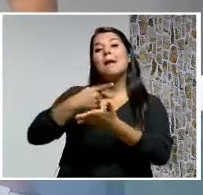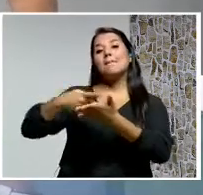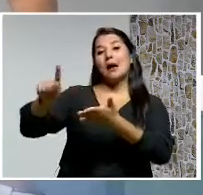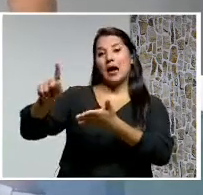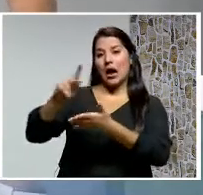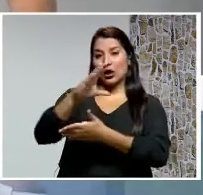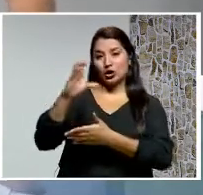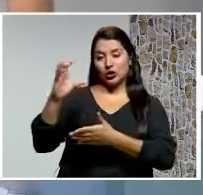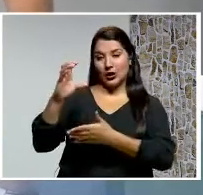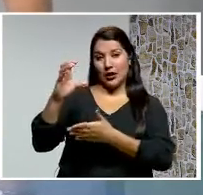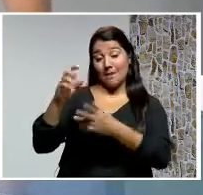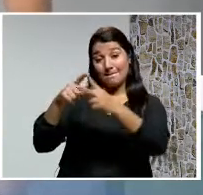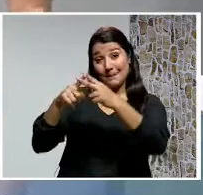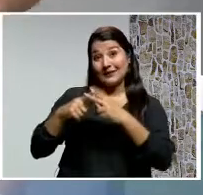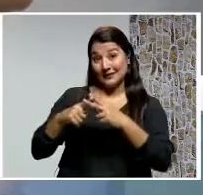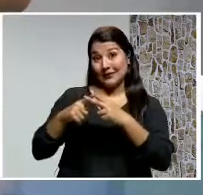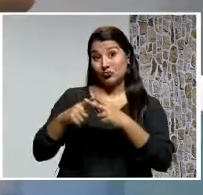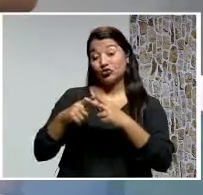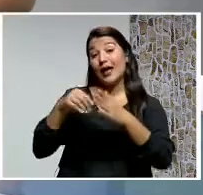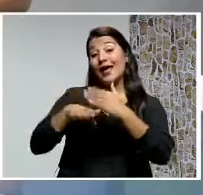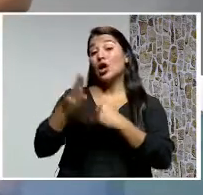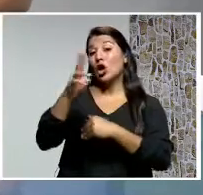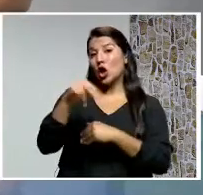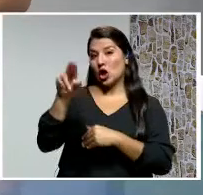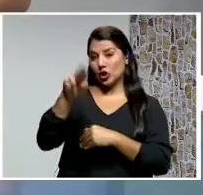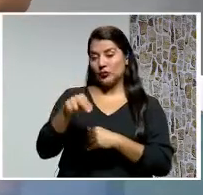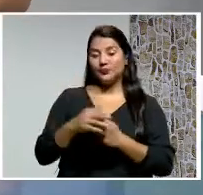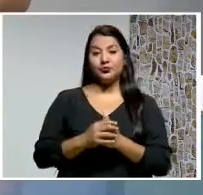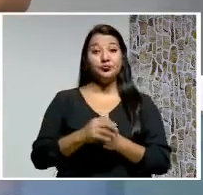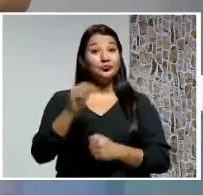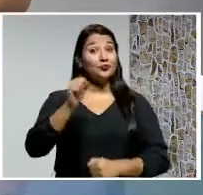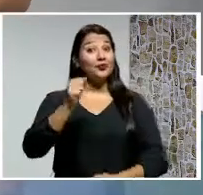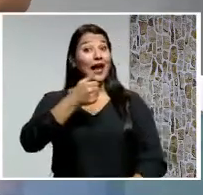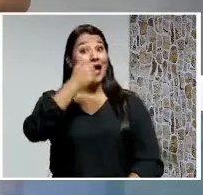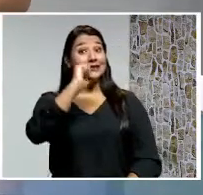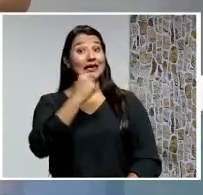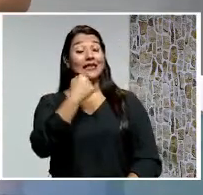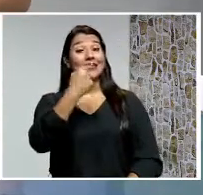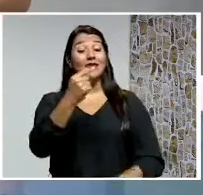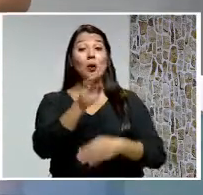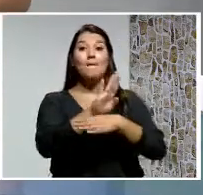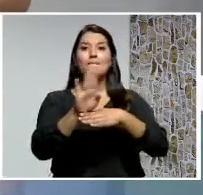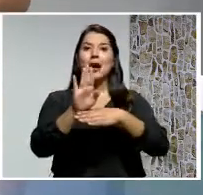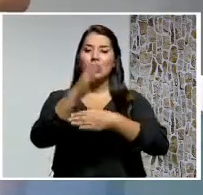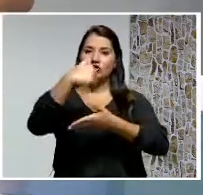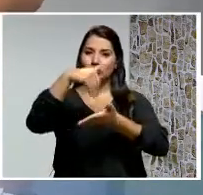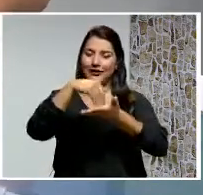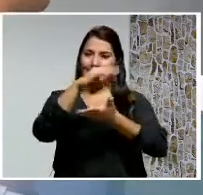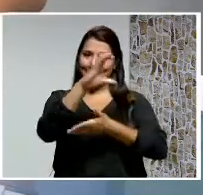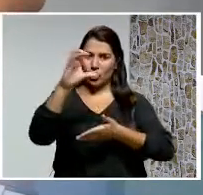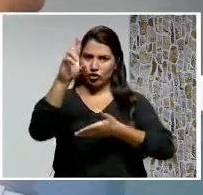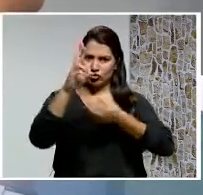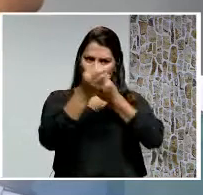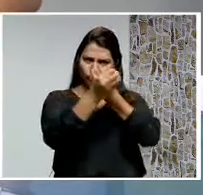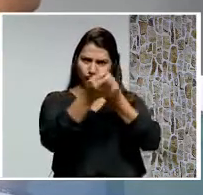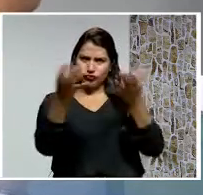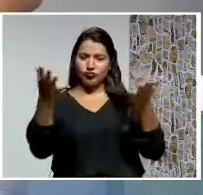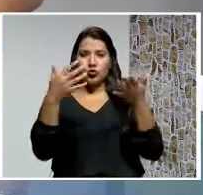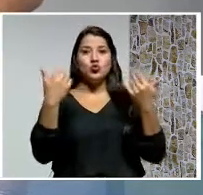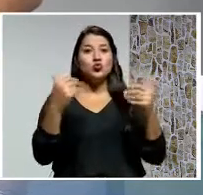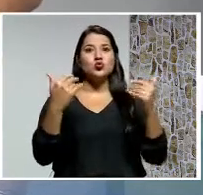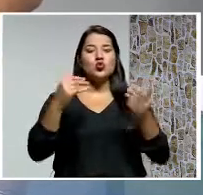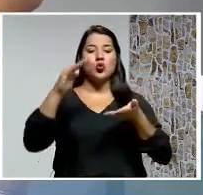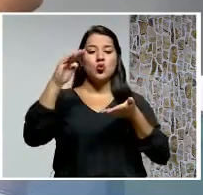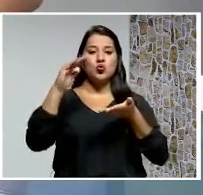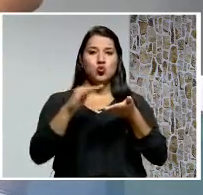hipotecarios. Así es, Ana Marta. Ayer informamos que el Banco Central de Costa Rica había anunciado una fuerte baja para